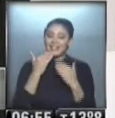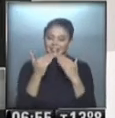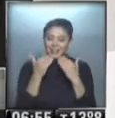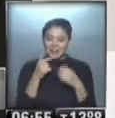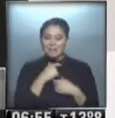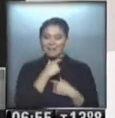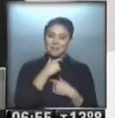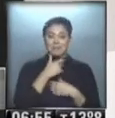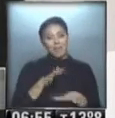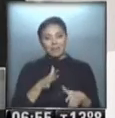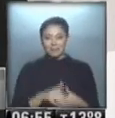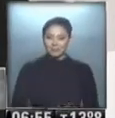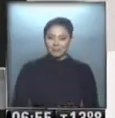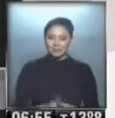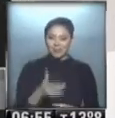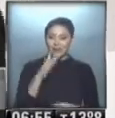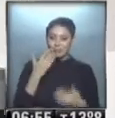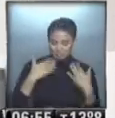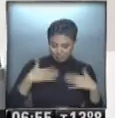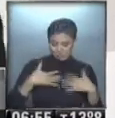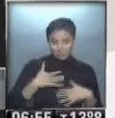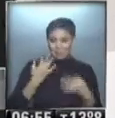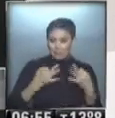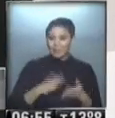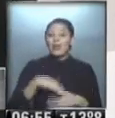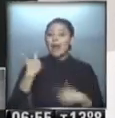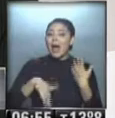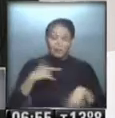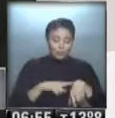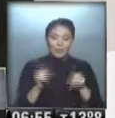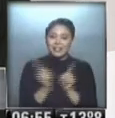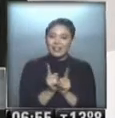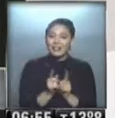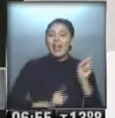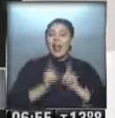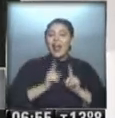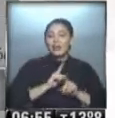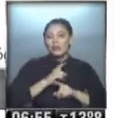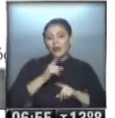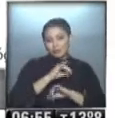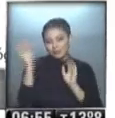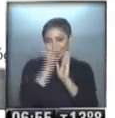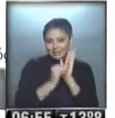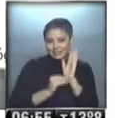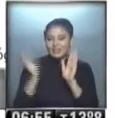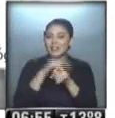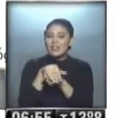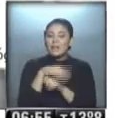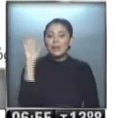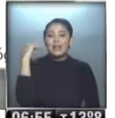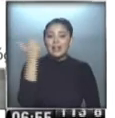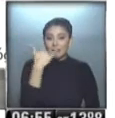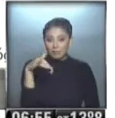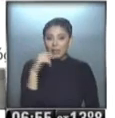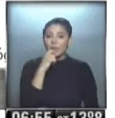Qué linda. Medio. Nos tenemos que una apurar. Una combinación jugada. Bueno, vamos apuraditos a ver algunos y compartir algunos mensajes de los amigos de Nadia